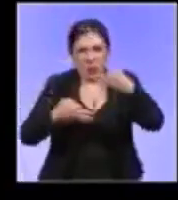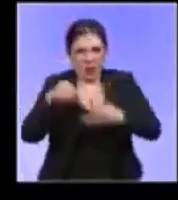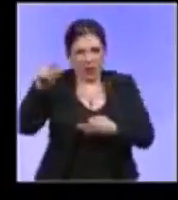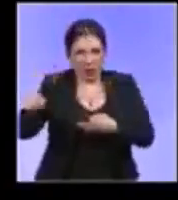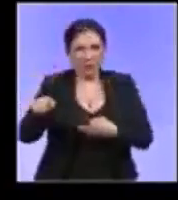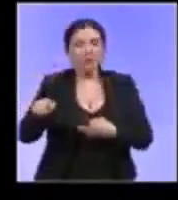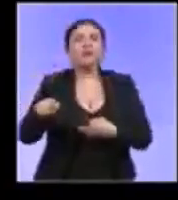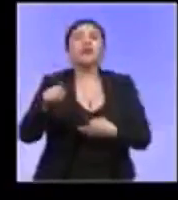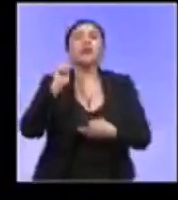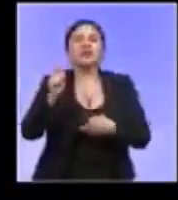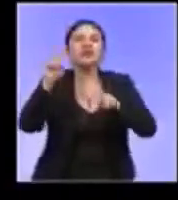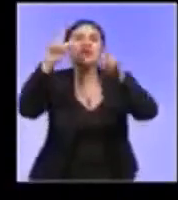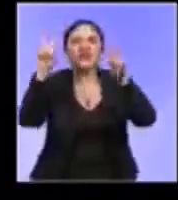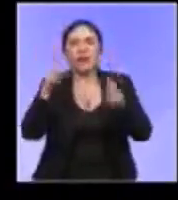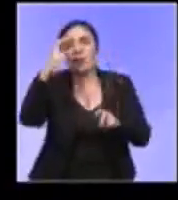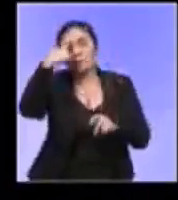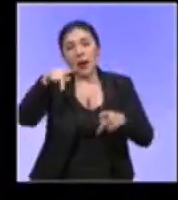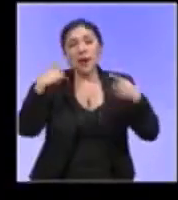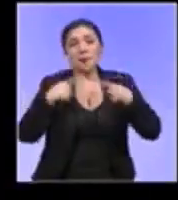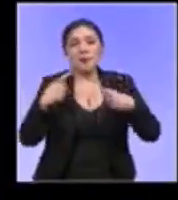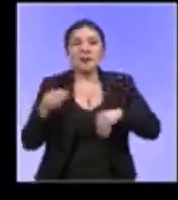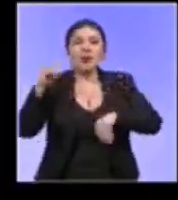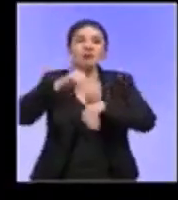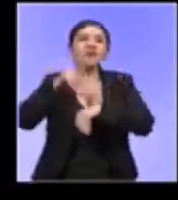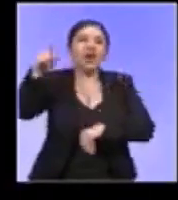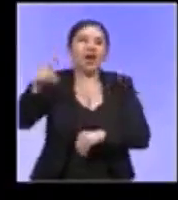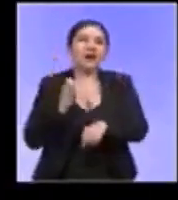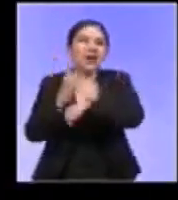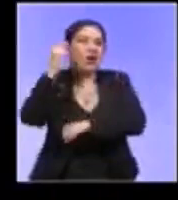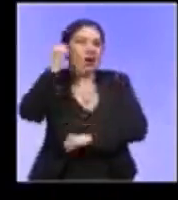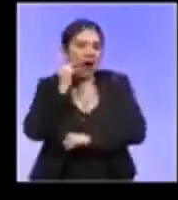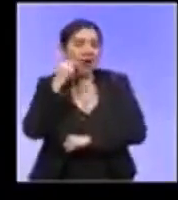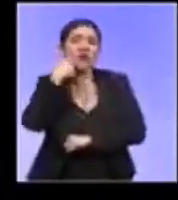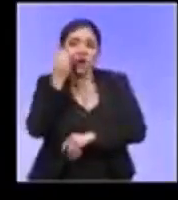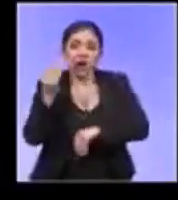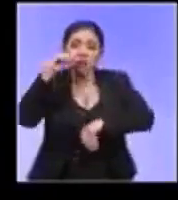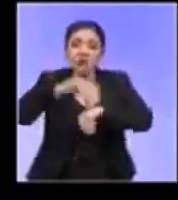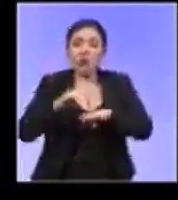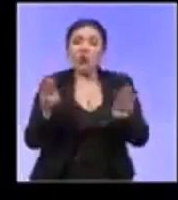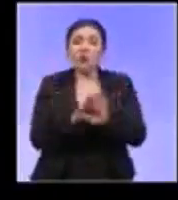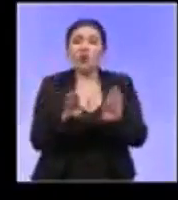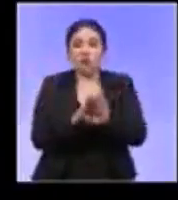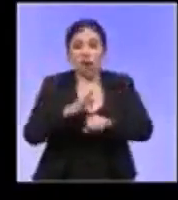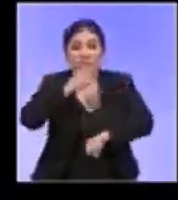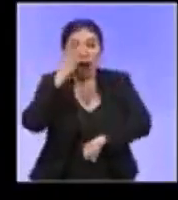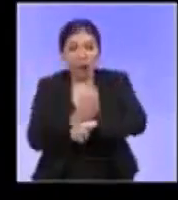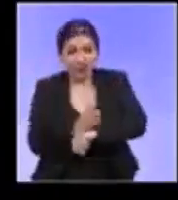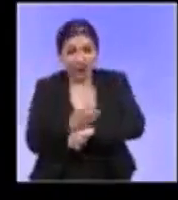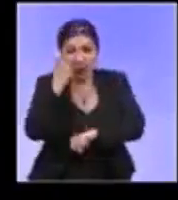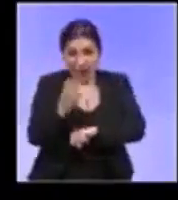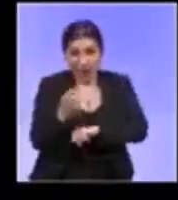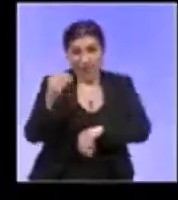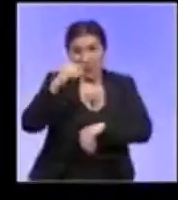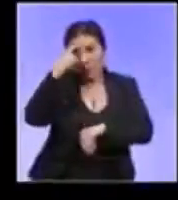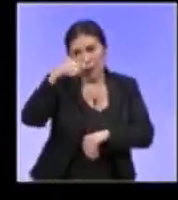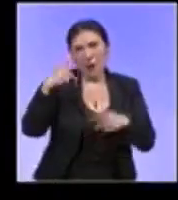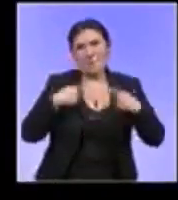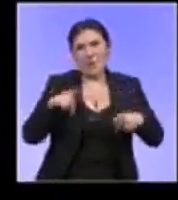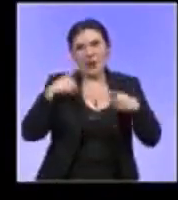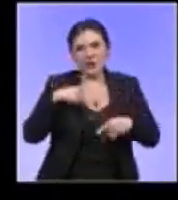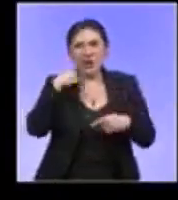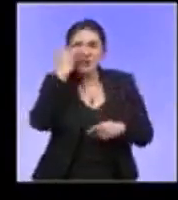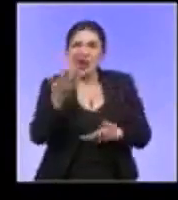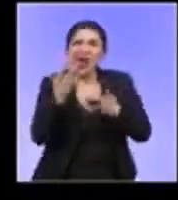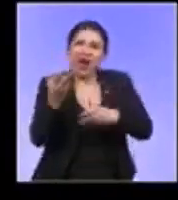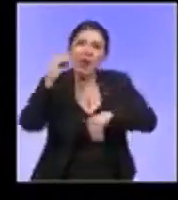el caso de la y los aspirantes de guerrero en el que propone confirmar las sanciones impuestas a las y los aspirantes